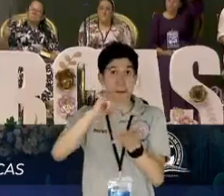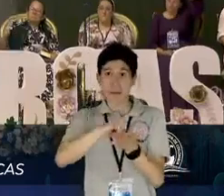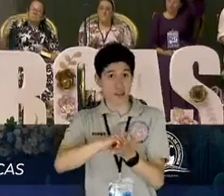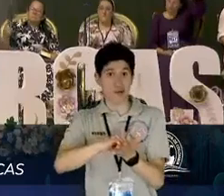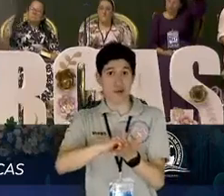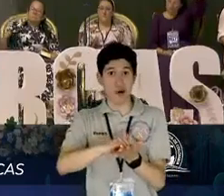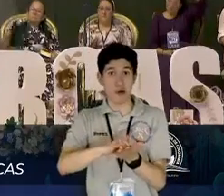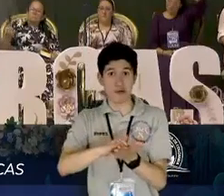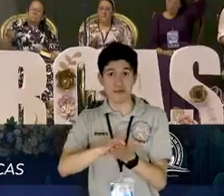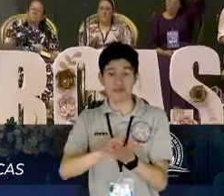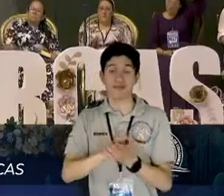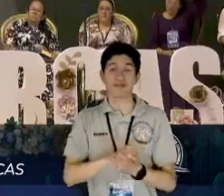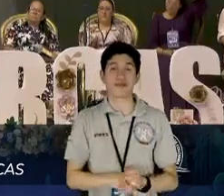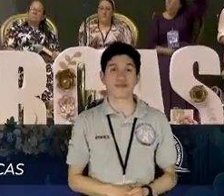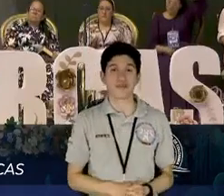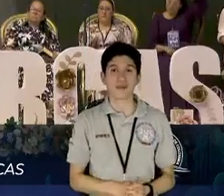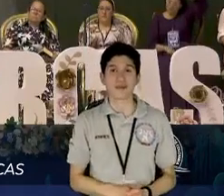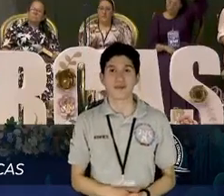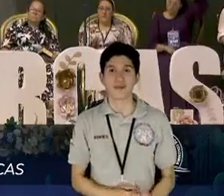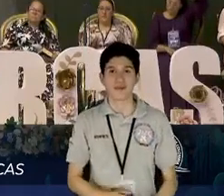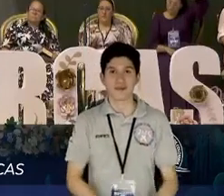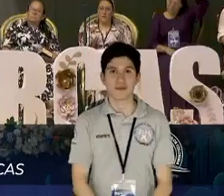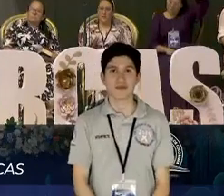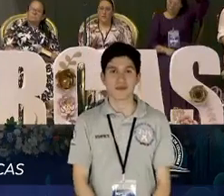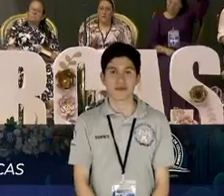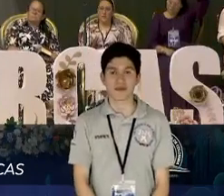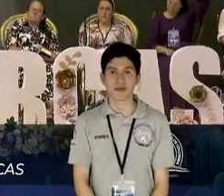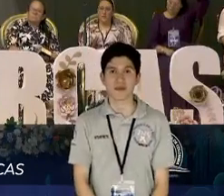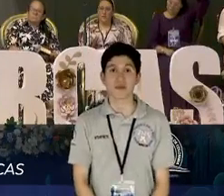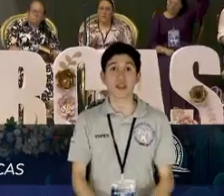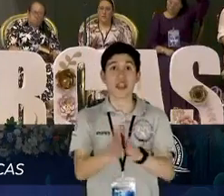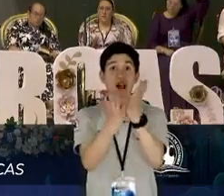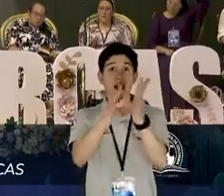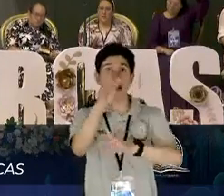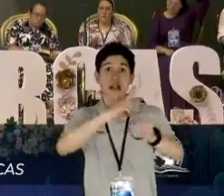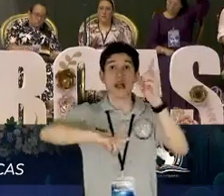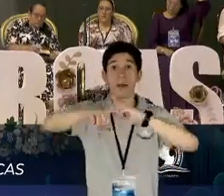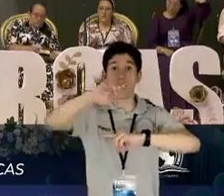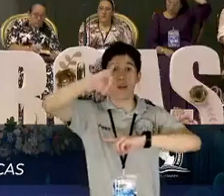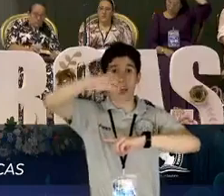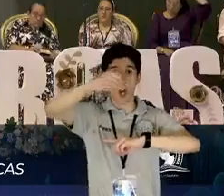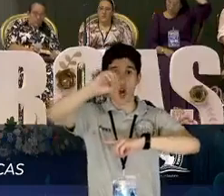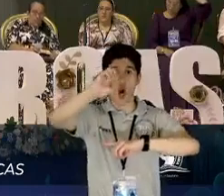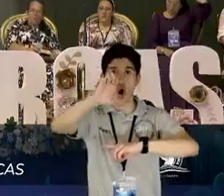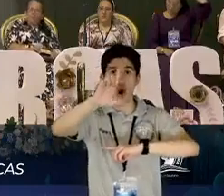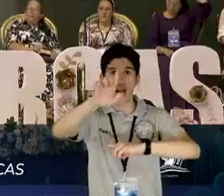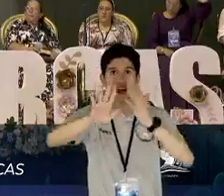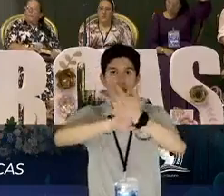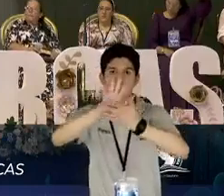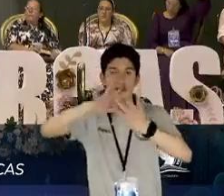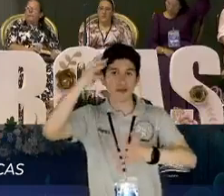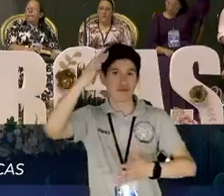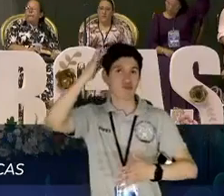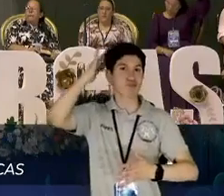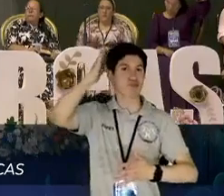Señor. Amén. Por eso entonces Joel capítulo 3, el verso 10 dice: diga el